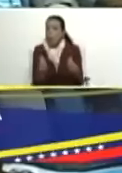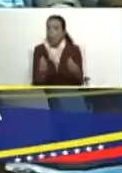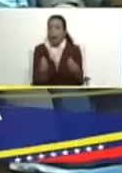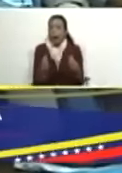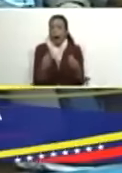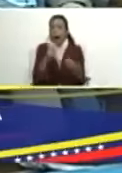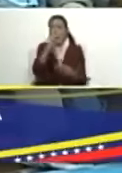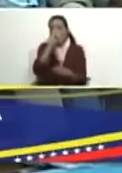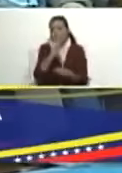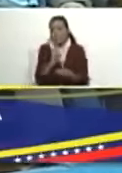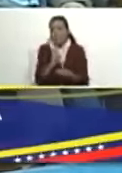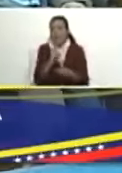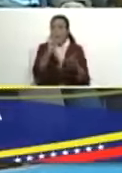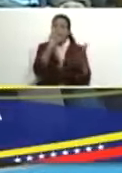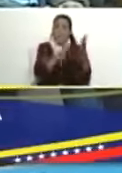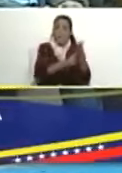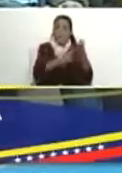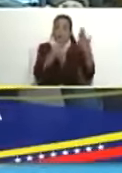entre los años